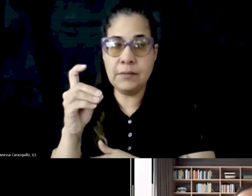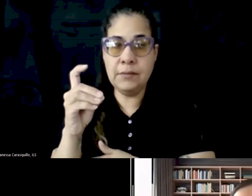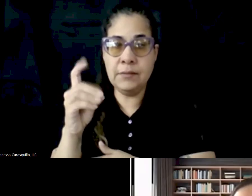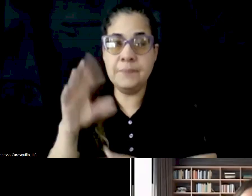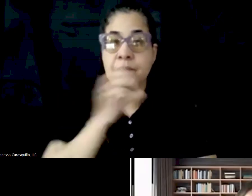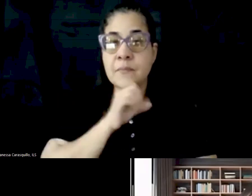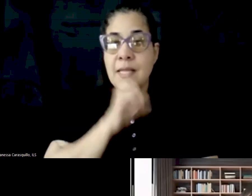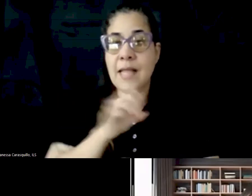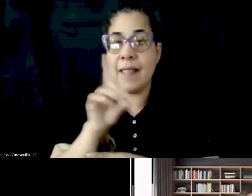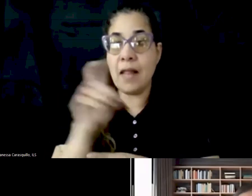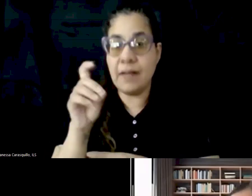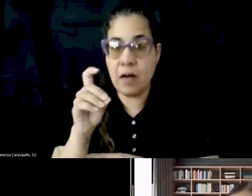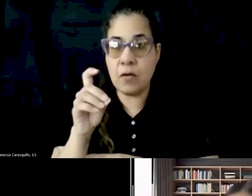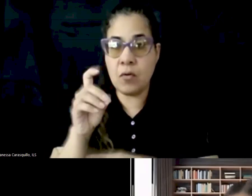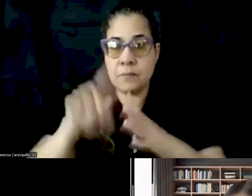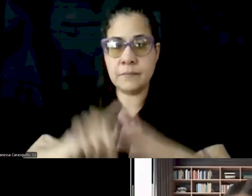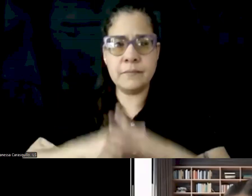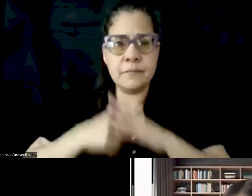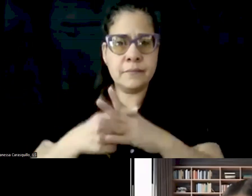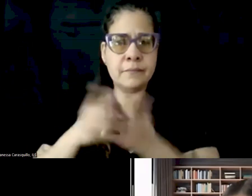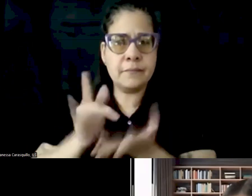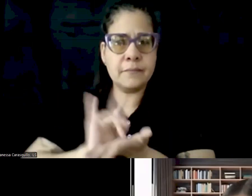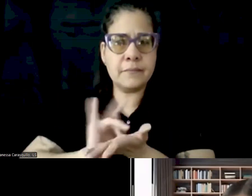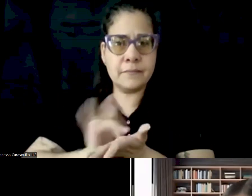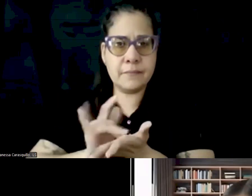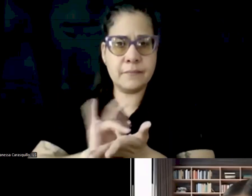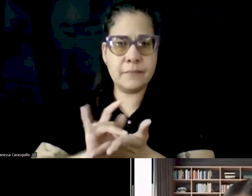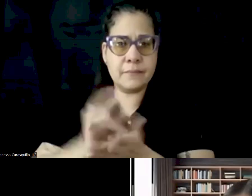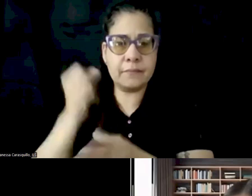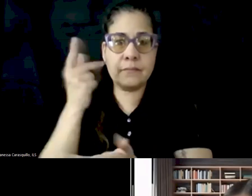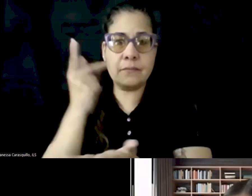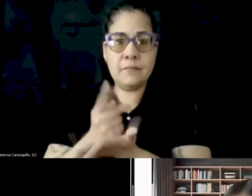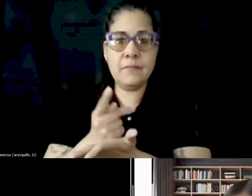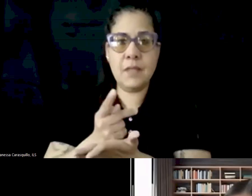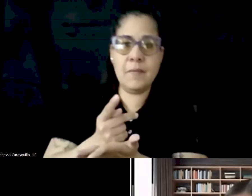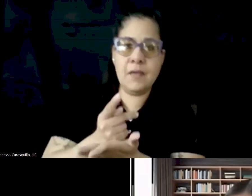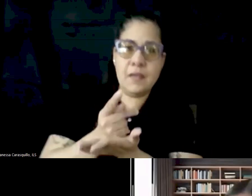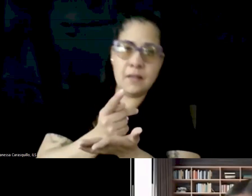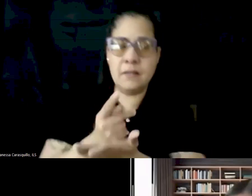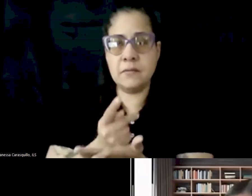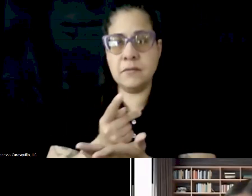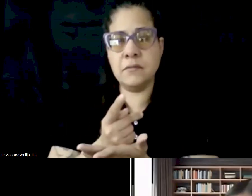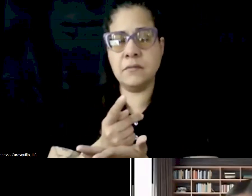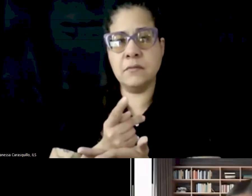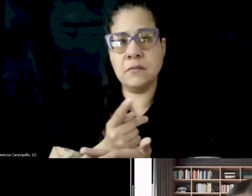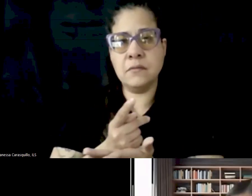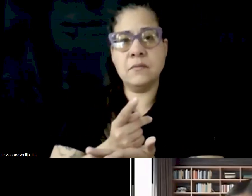y comenzar con un fármaco que esté aprobado por la FDA. No obstante, en psiquiatría en